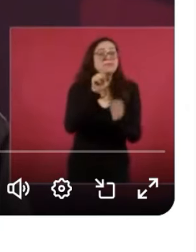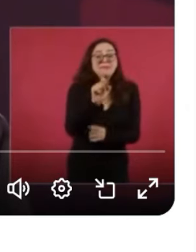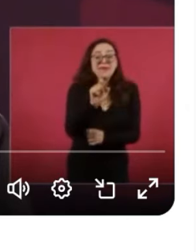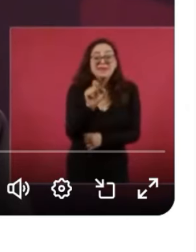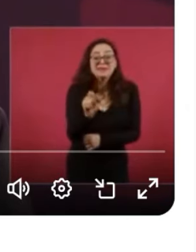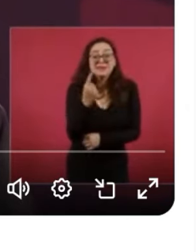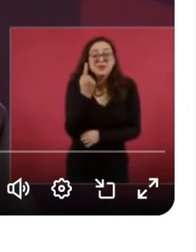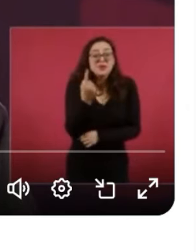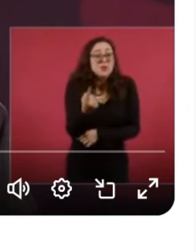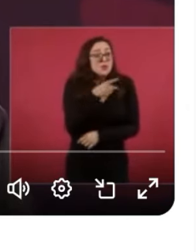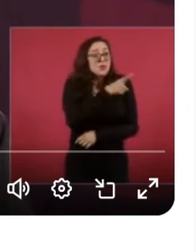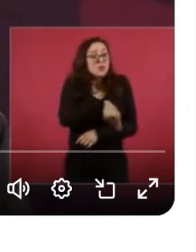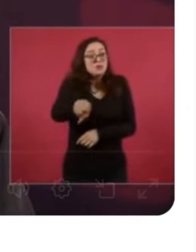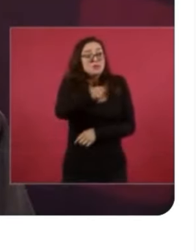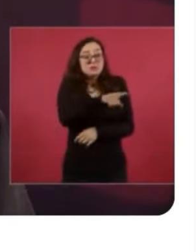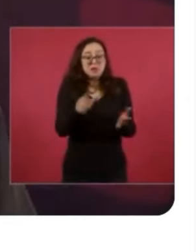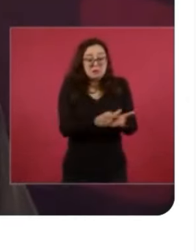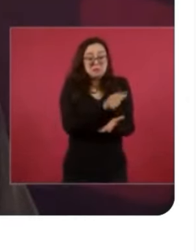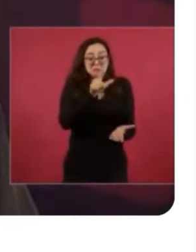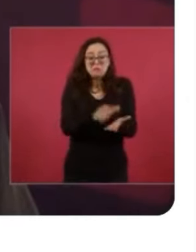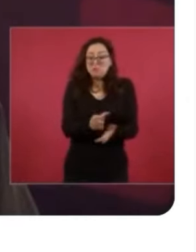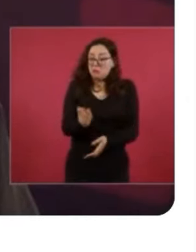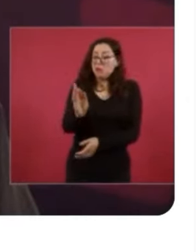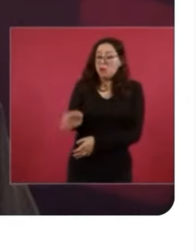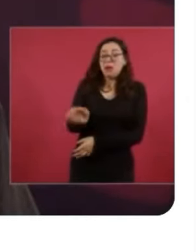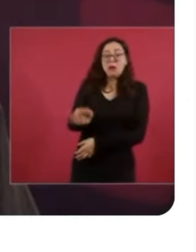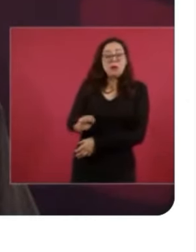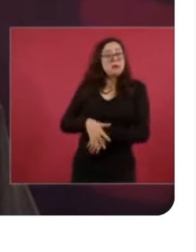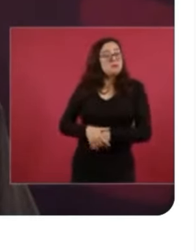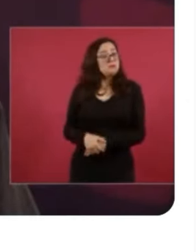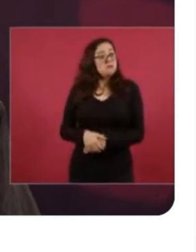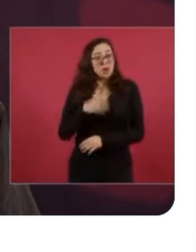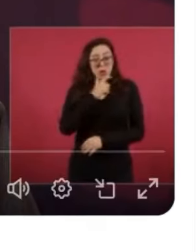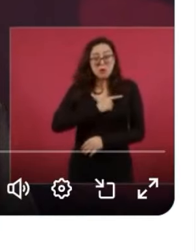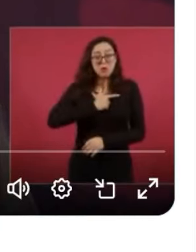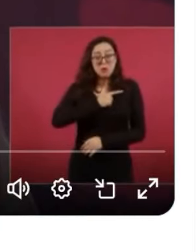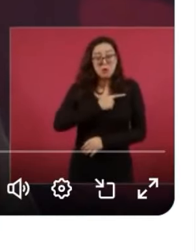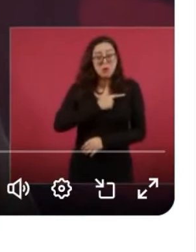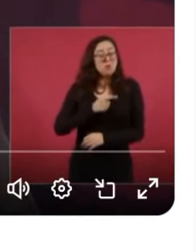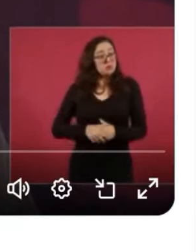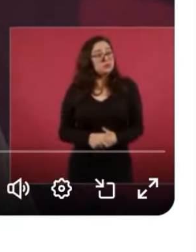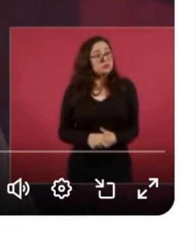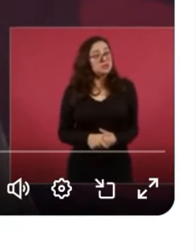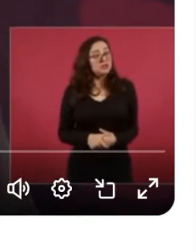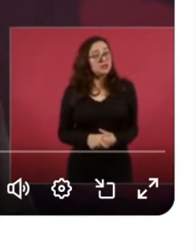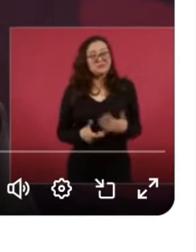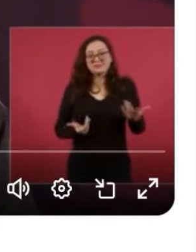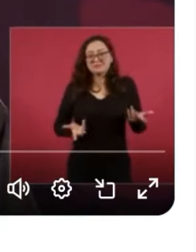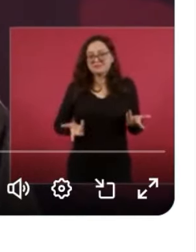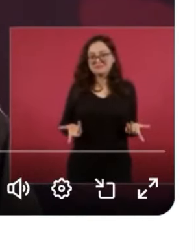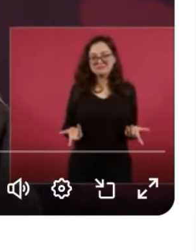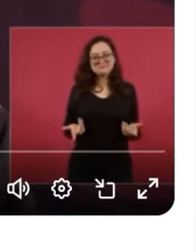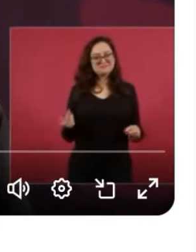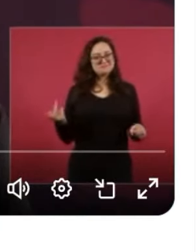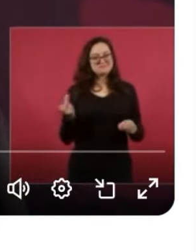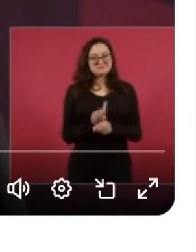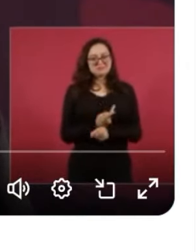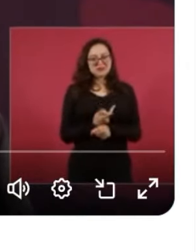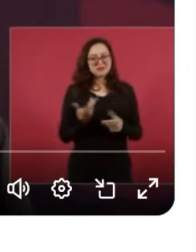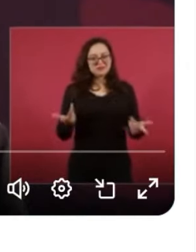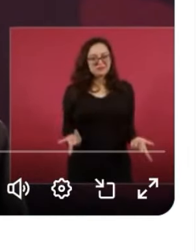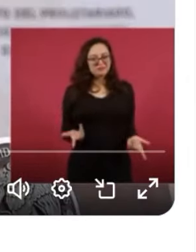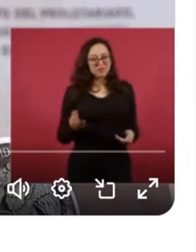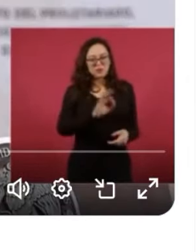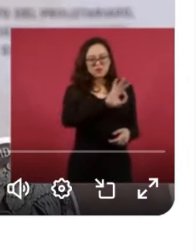2021, que la sobrerrepresentación que la ley indica fuera aplicada según el porcentaje de cada partido